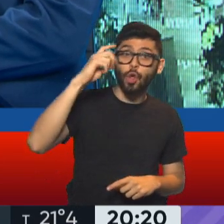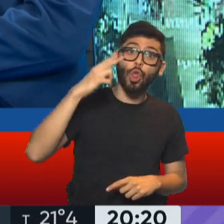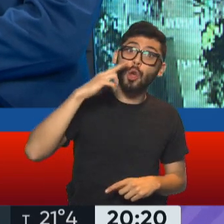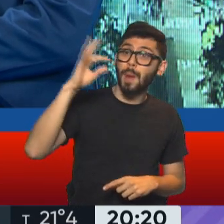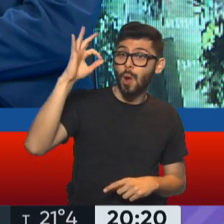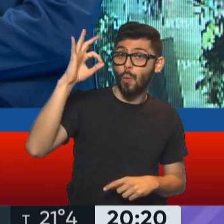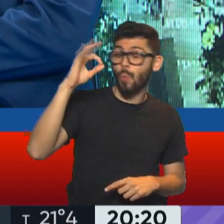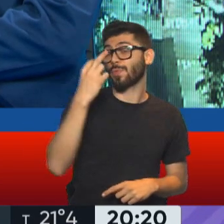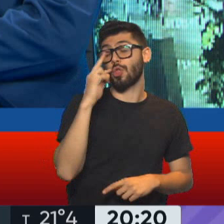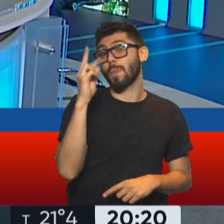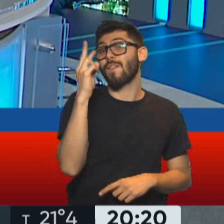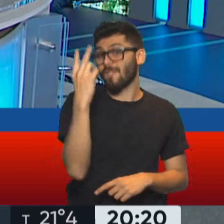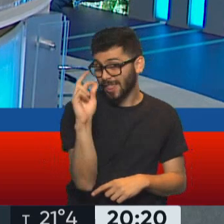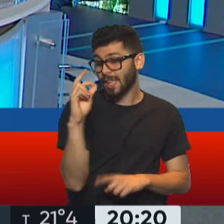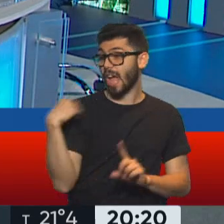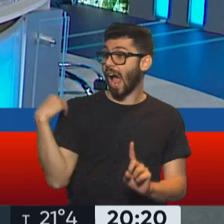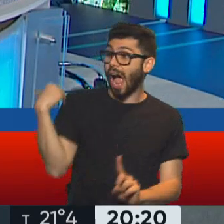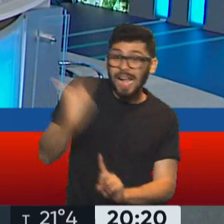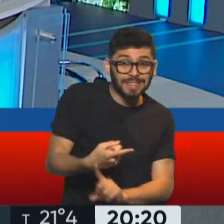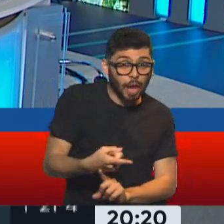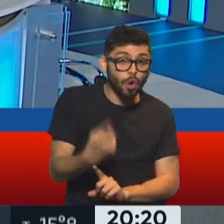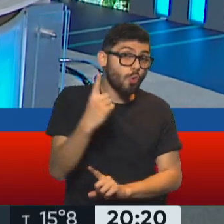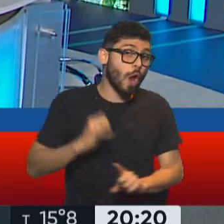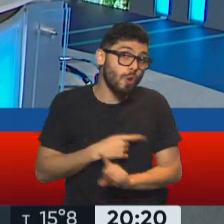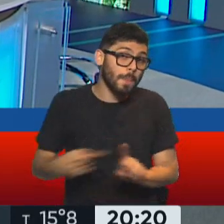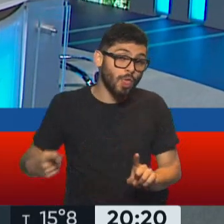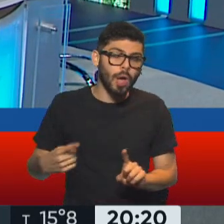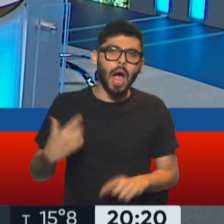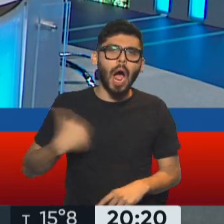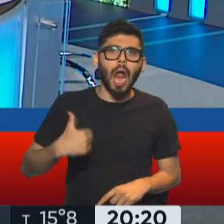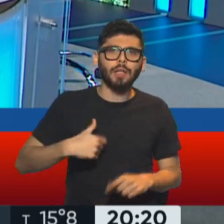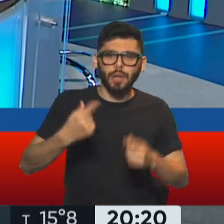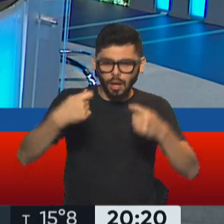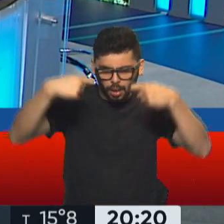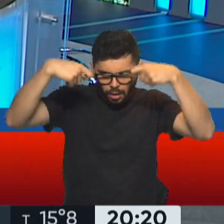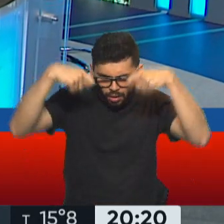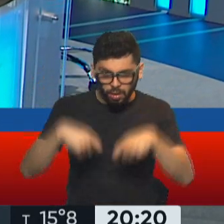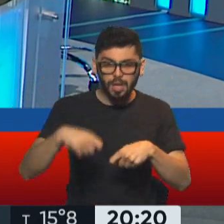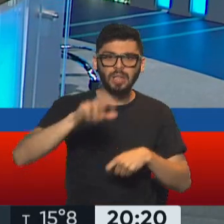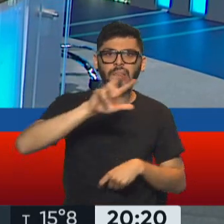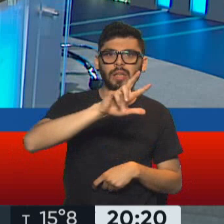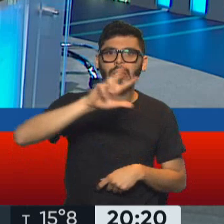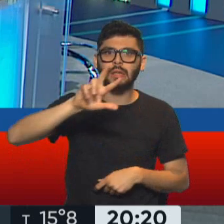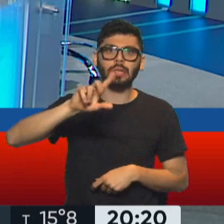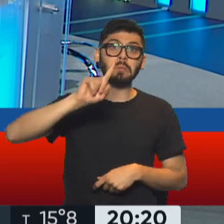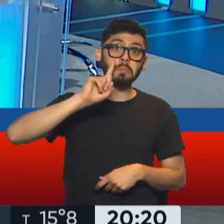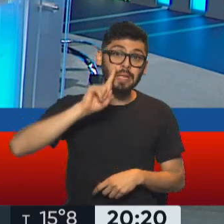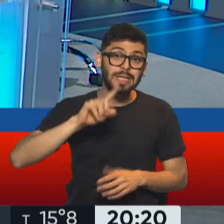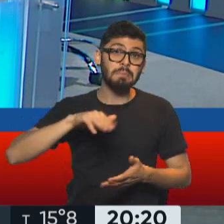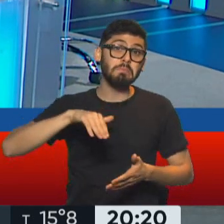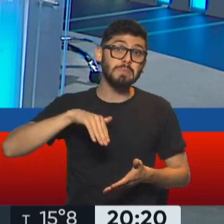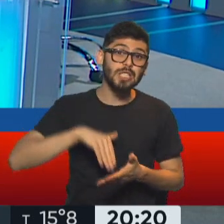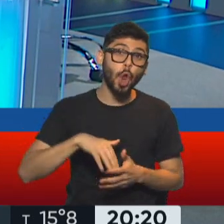2020 hasta ahora, hay inversiones en la República Argentina por 33.000 millones de